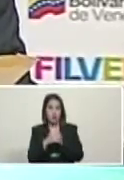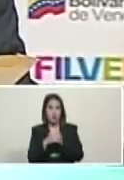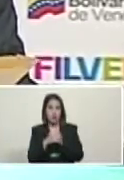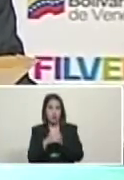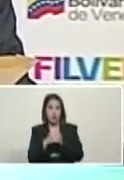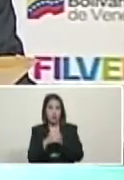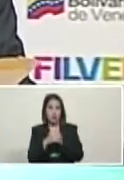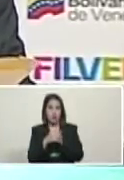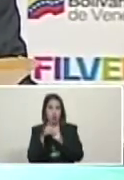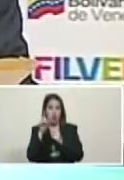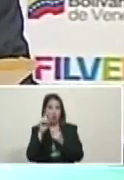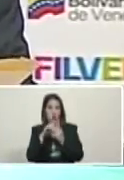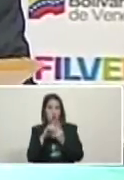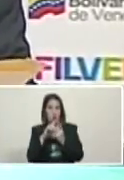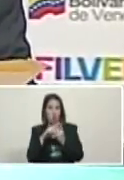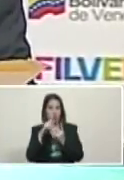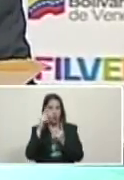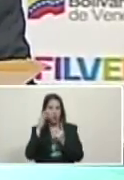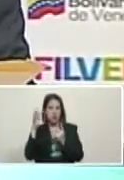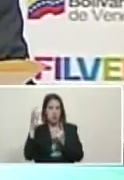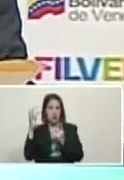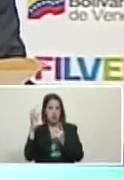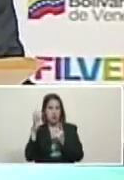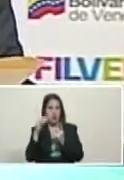Uno es psiquiatra y el otro es